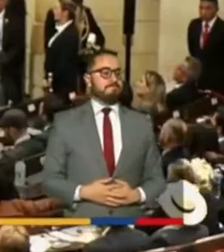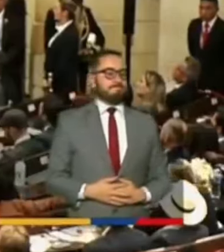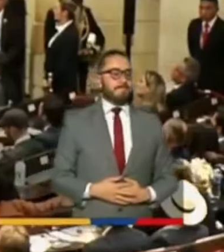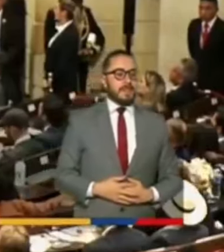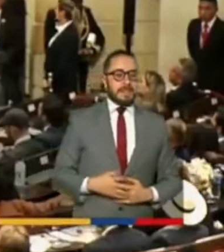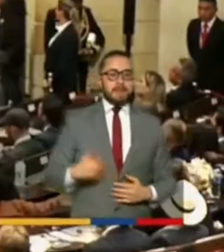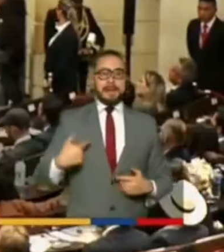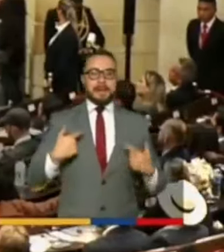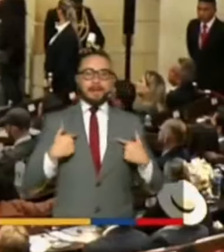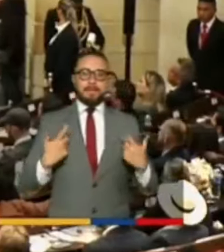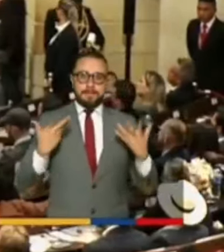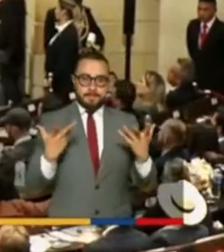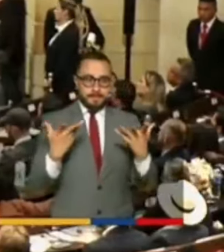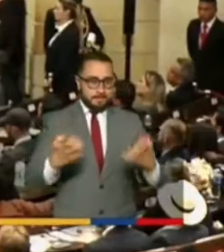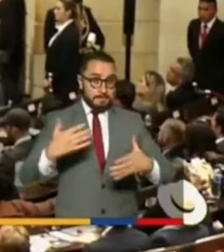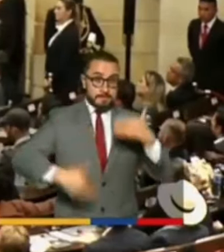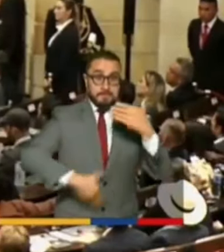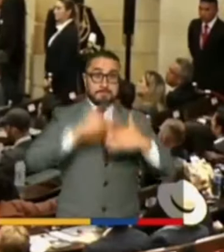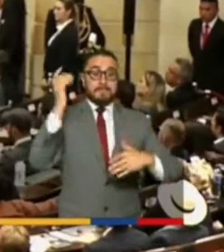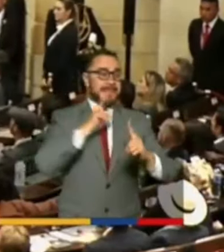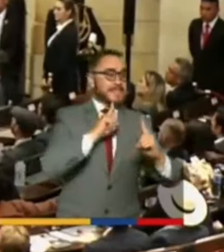Quiero comenzar estas palabras